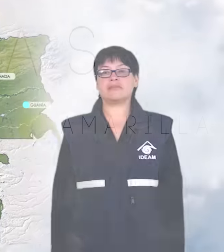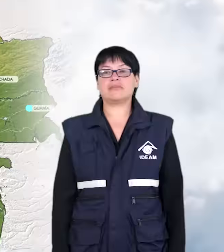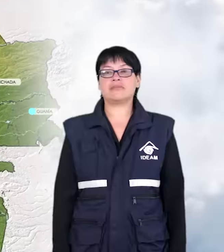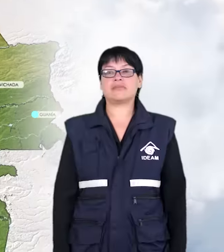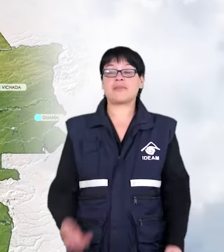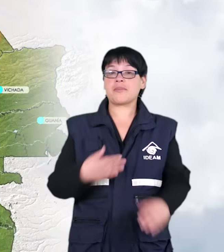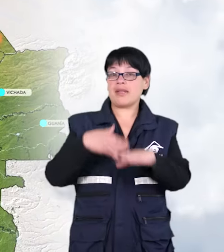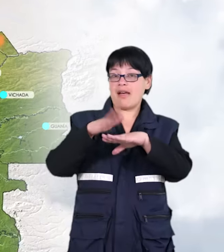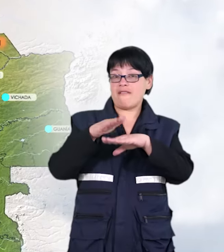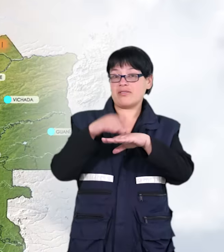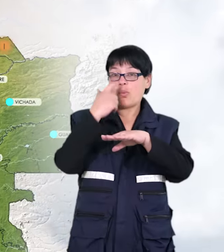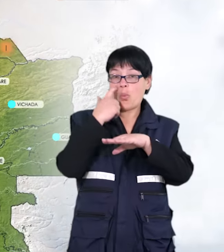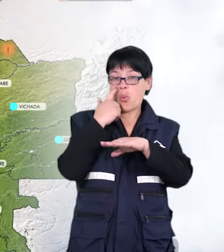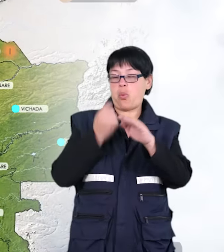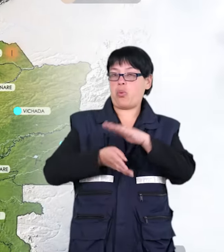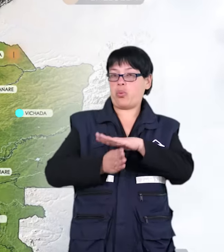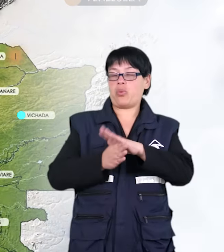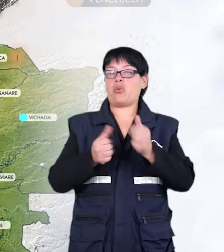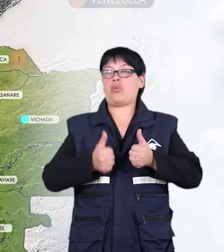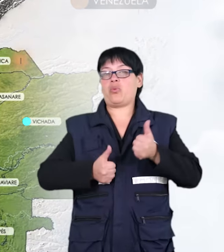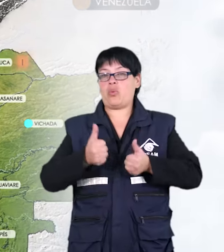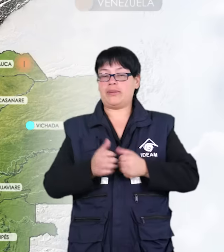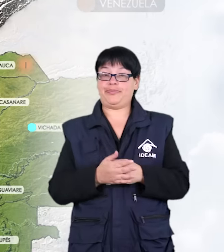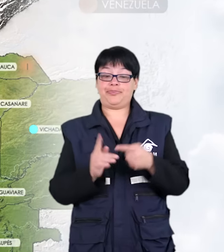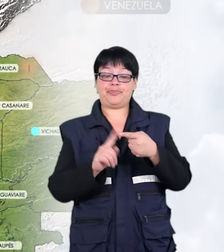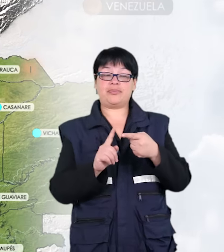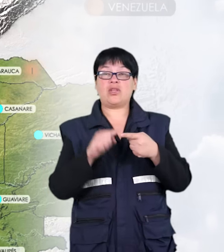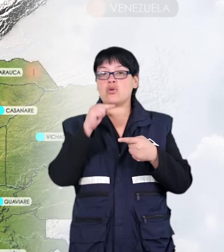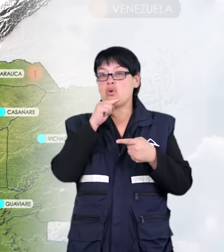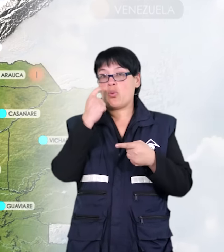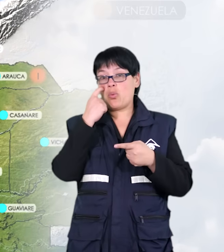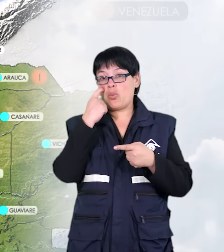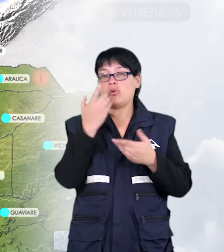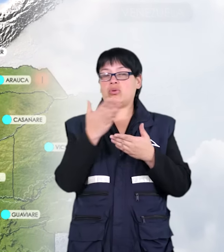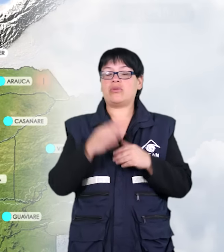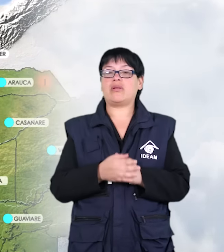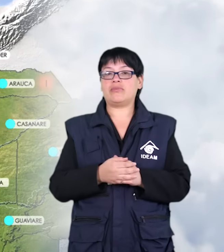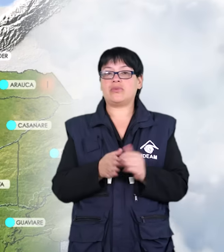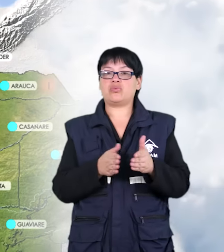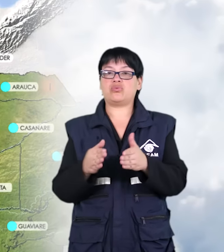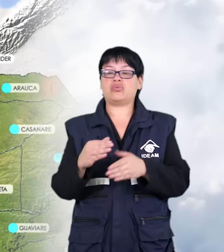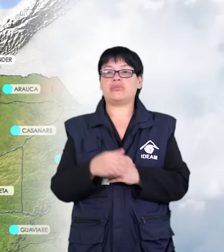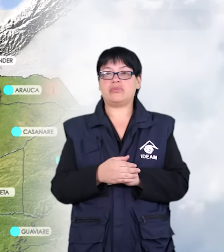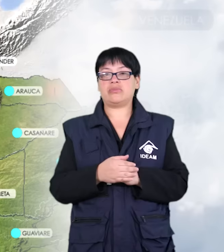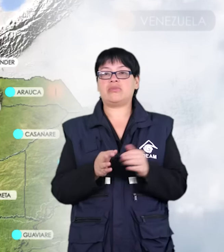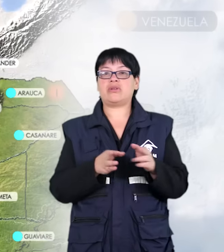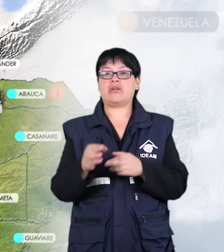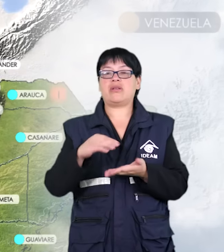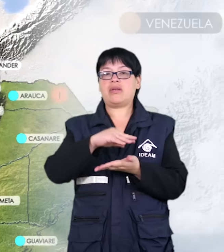Las alertas que aún continúan vigentes son las siguientes. En alerta roja por niveles bajos en la cuenca baja del río